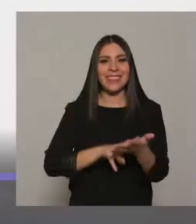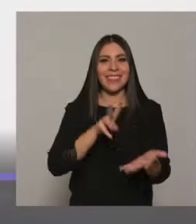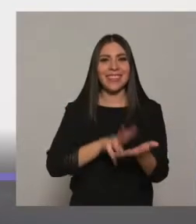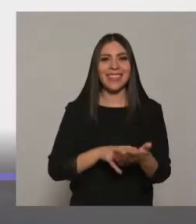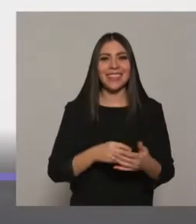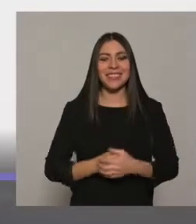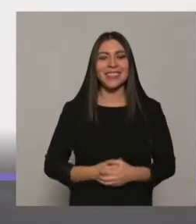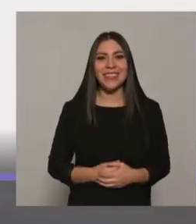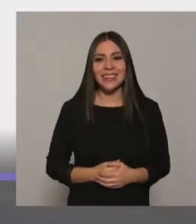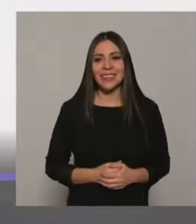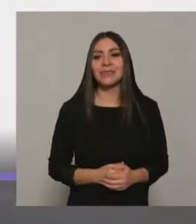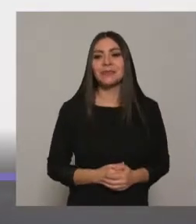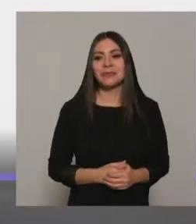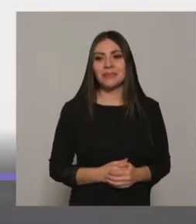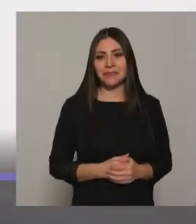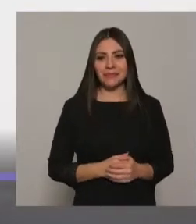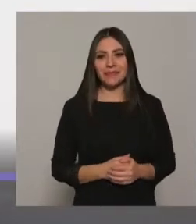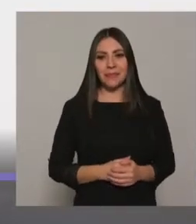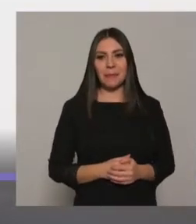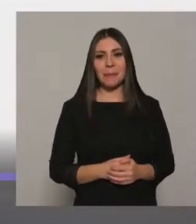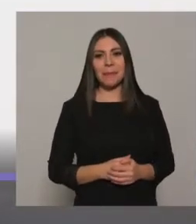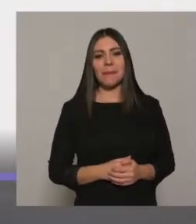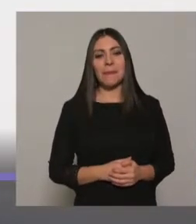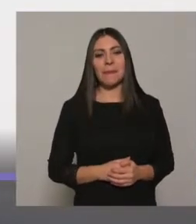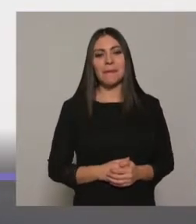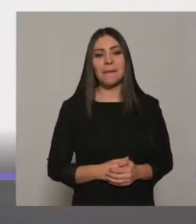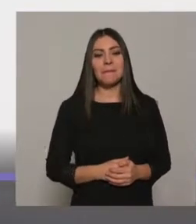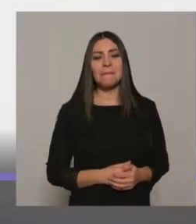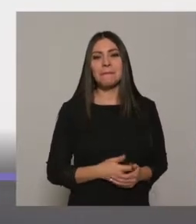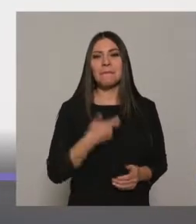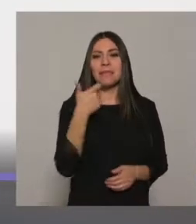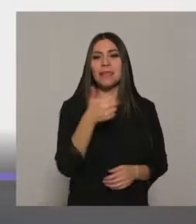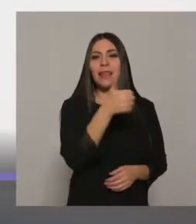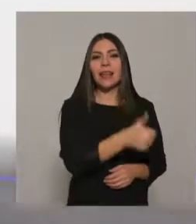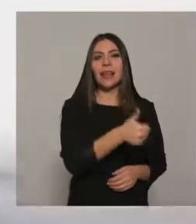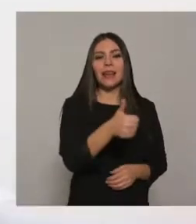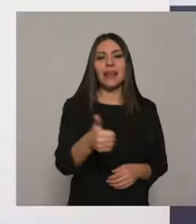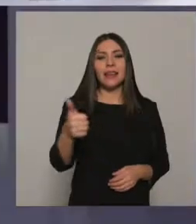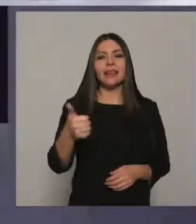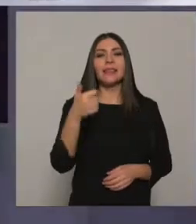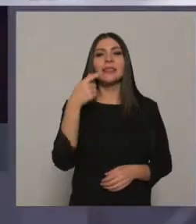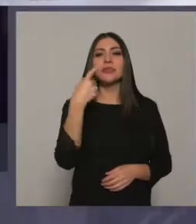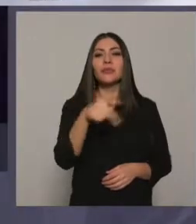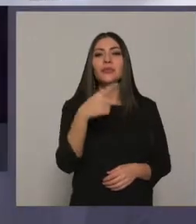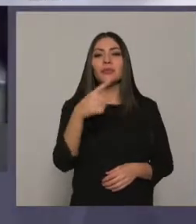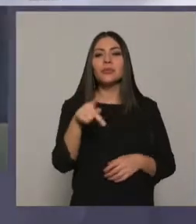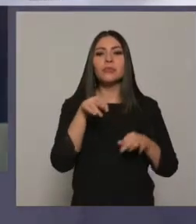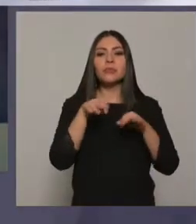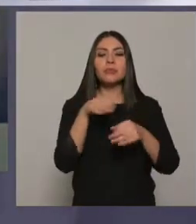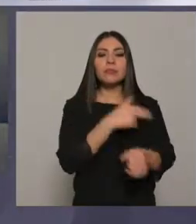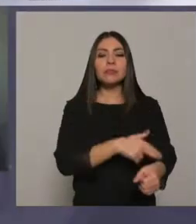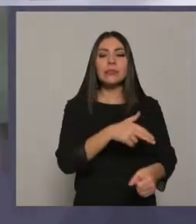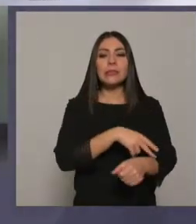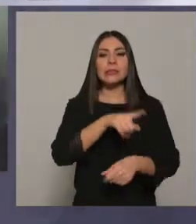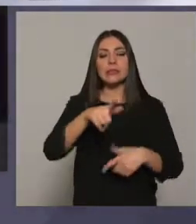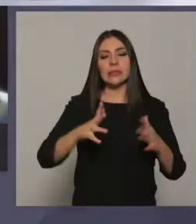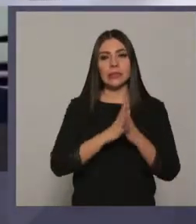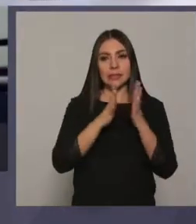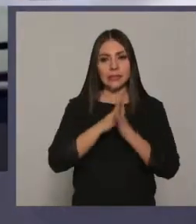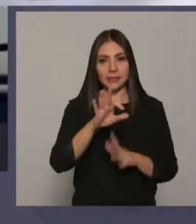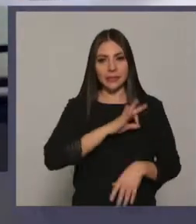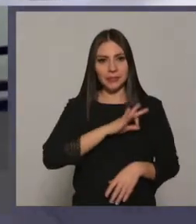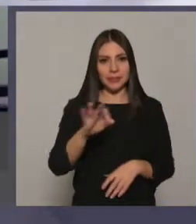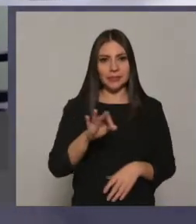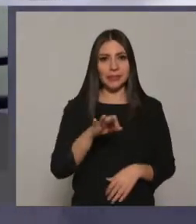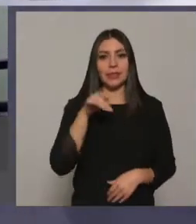de tener, podemos cobrar a los notarios de cada acto jurídico en los que podemos participar. Y eso está hecho en función